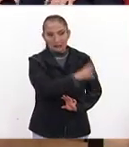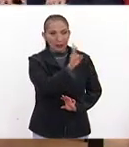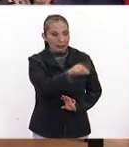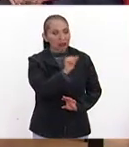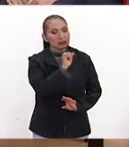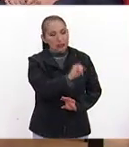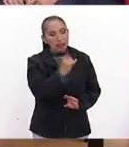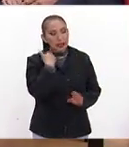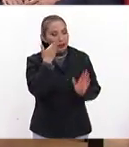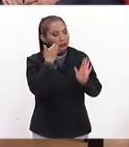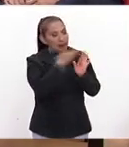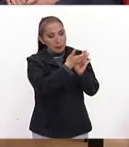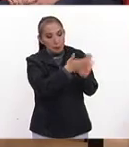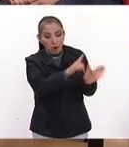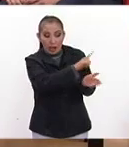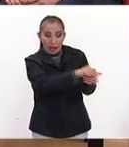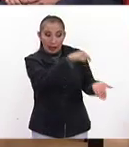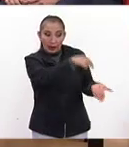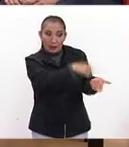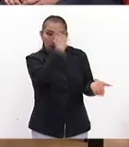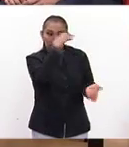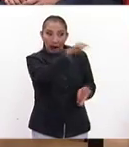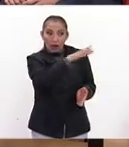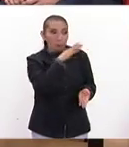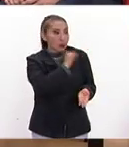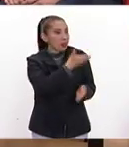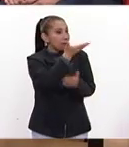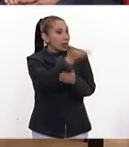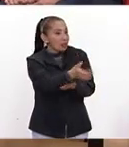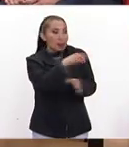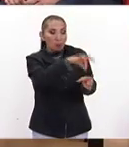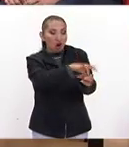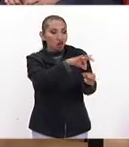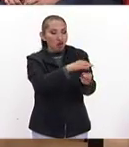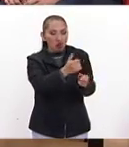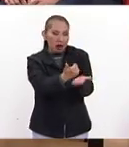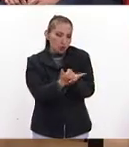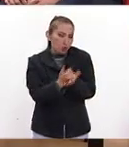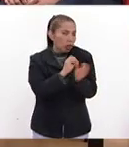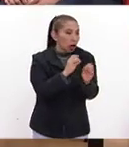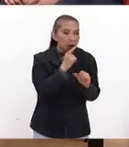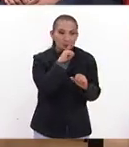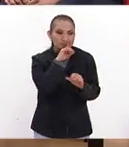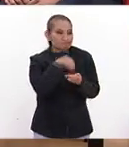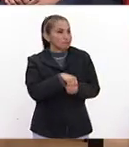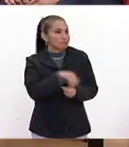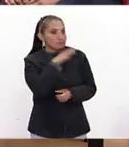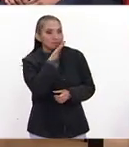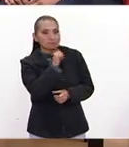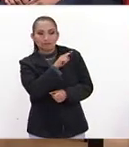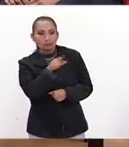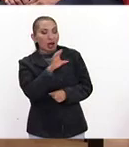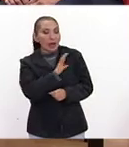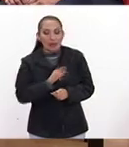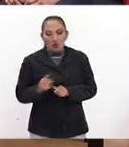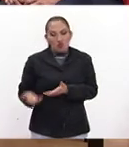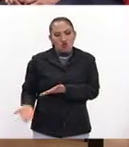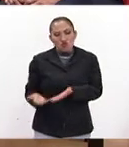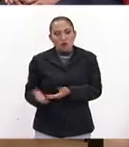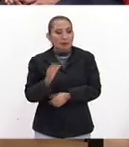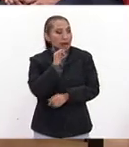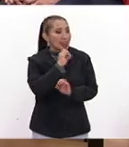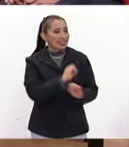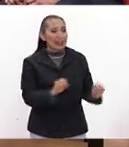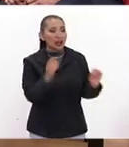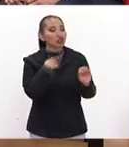sí es un periodo de que la ley está diseñado para que no puedan pedir el voto ni a favor ni en contra incluso de alguno candidato o partido político. Bueno,